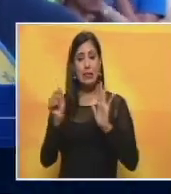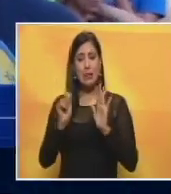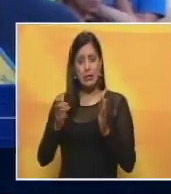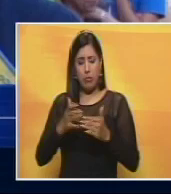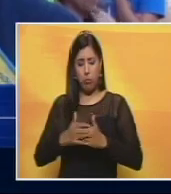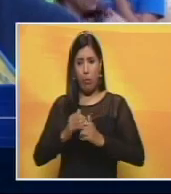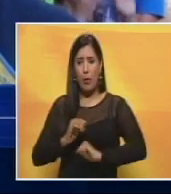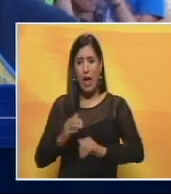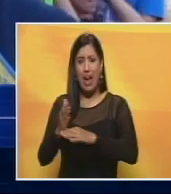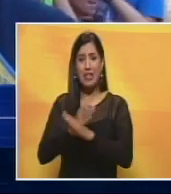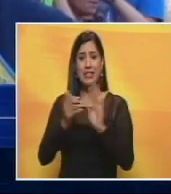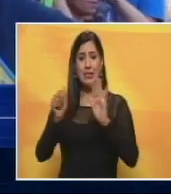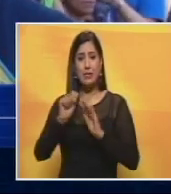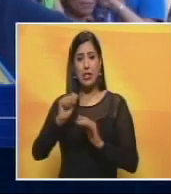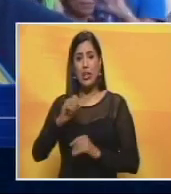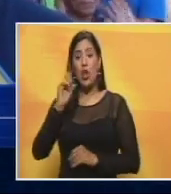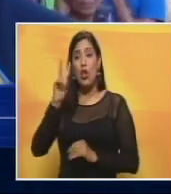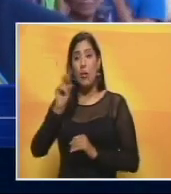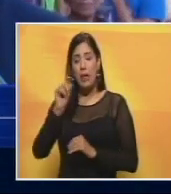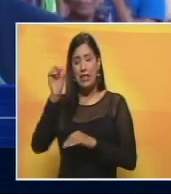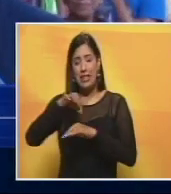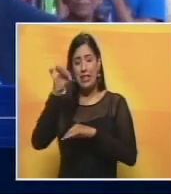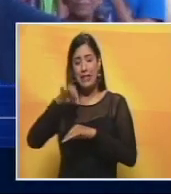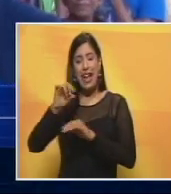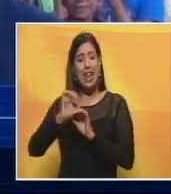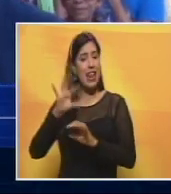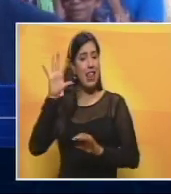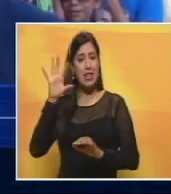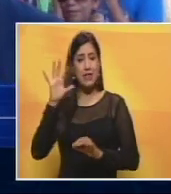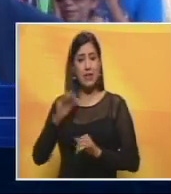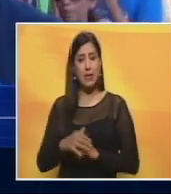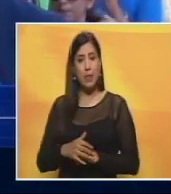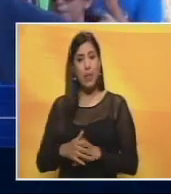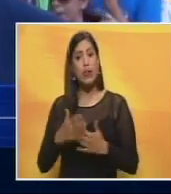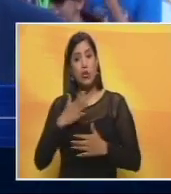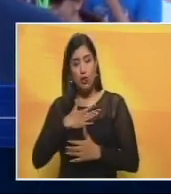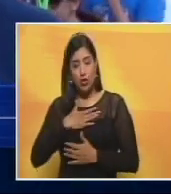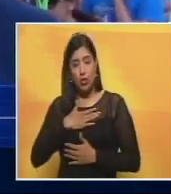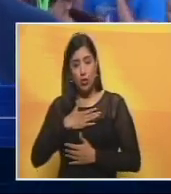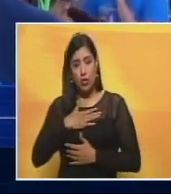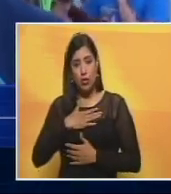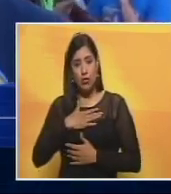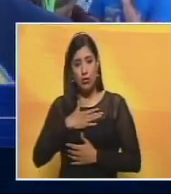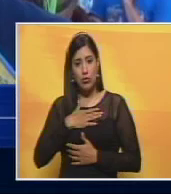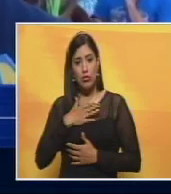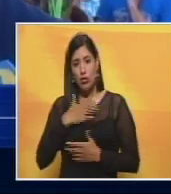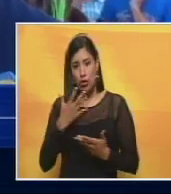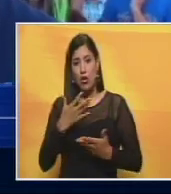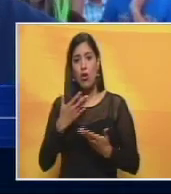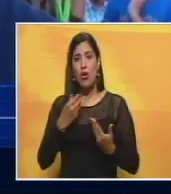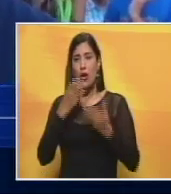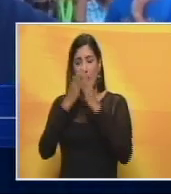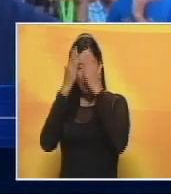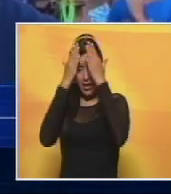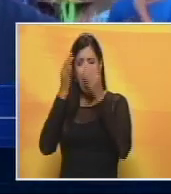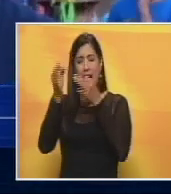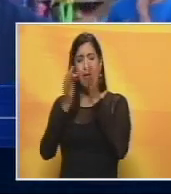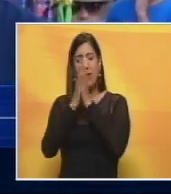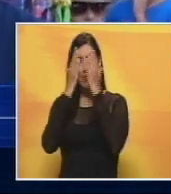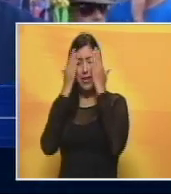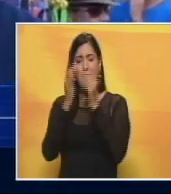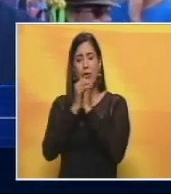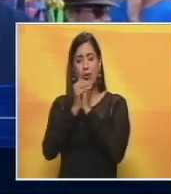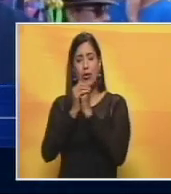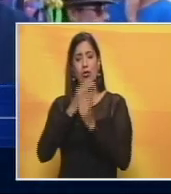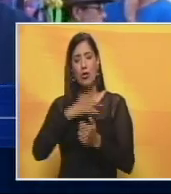mesino, duró 2 meses en terapia intensiva. Yo le dije a ella, pues hablé con